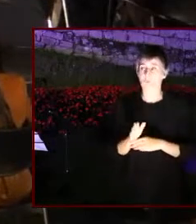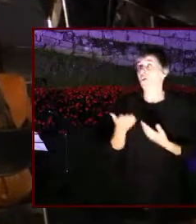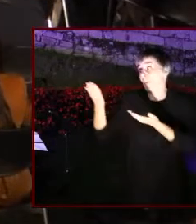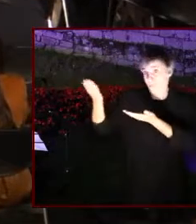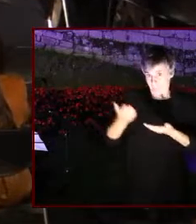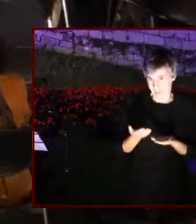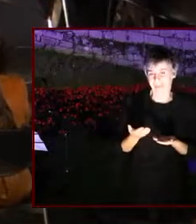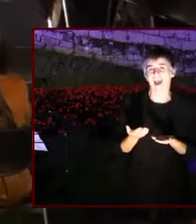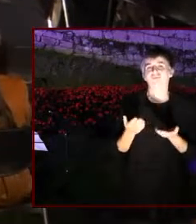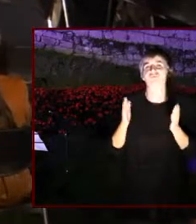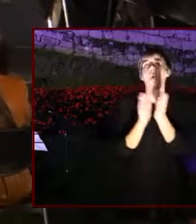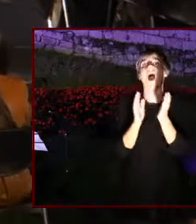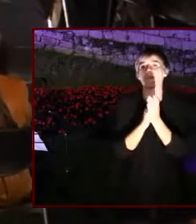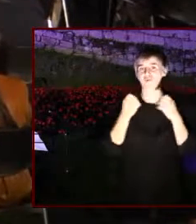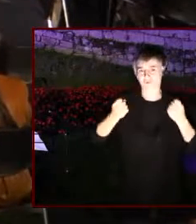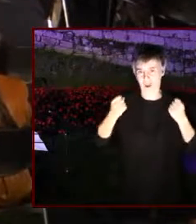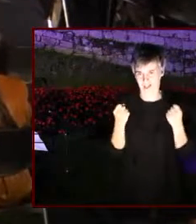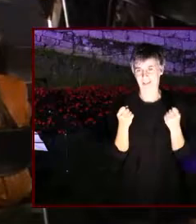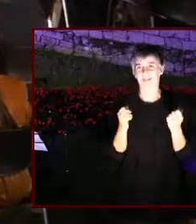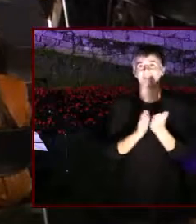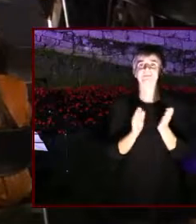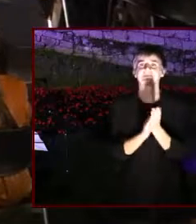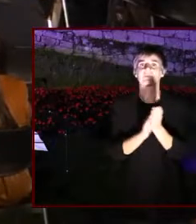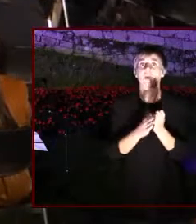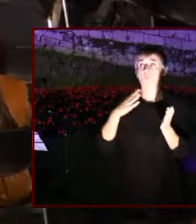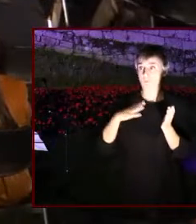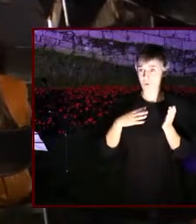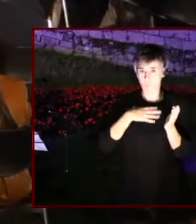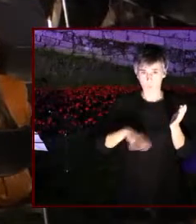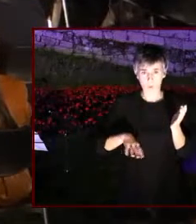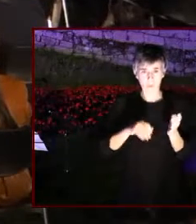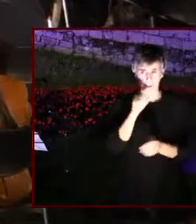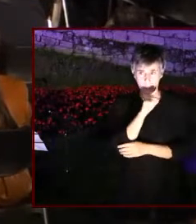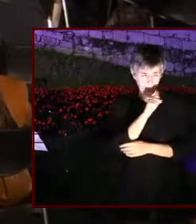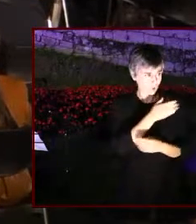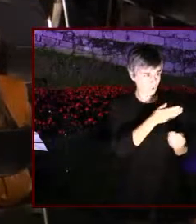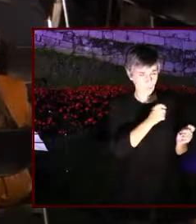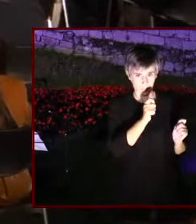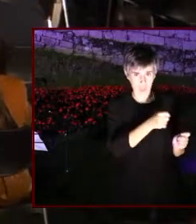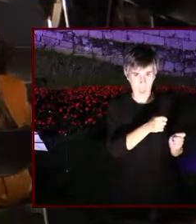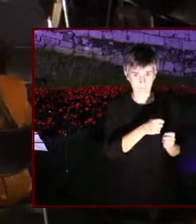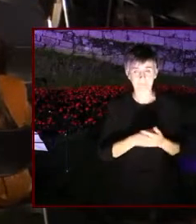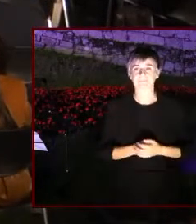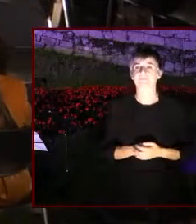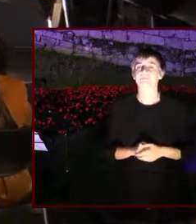Gracias. Un fortísimo aplauso. Por favor, se alguén lle acerca un micro a Waiza.